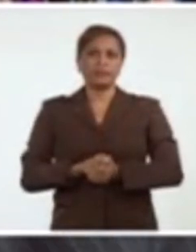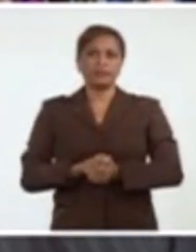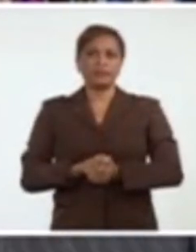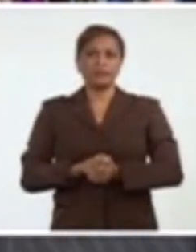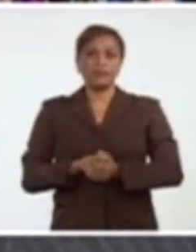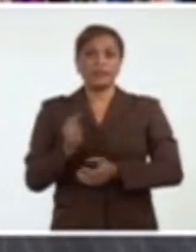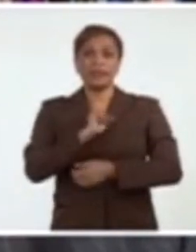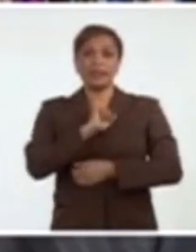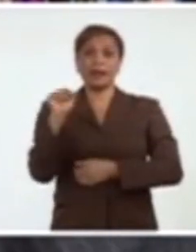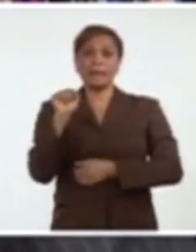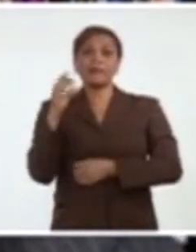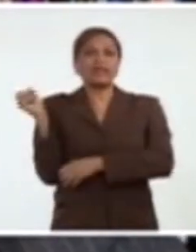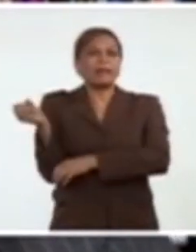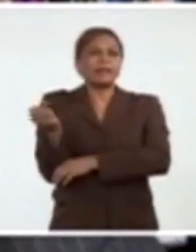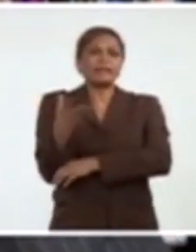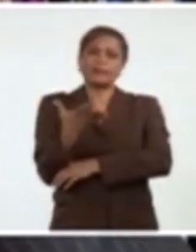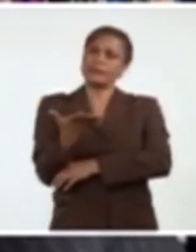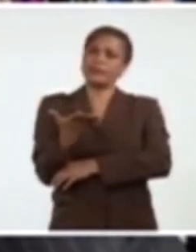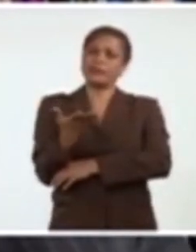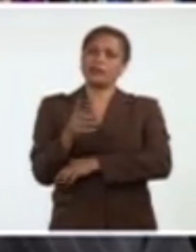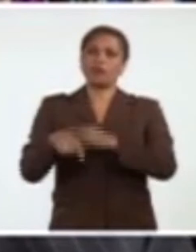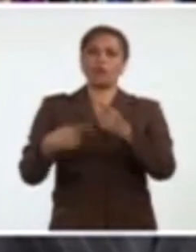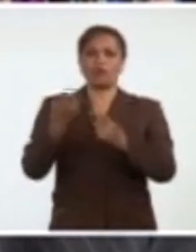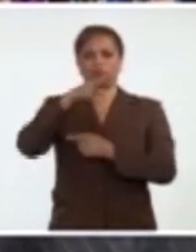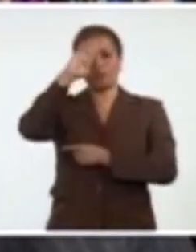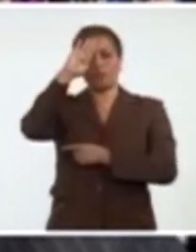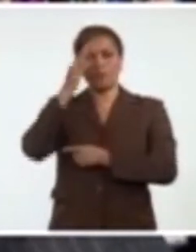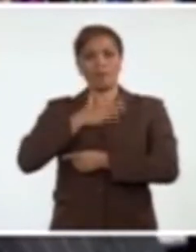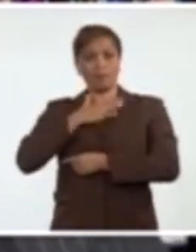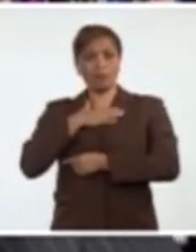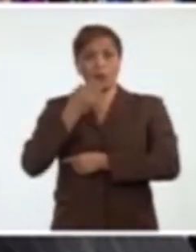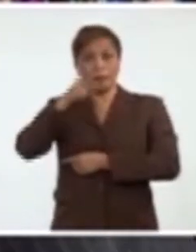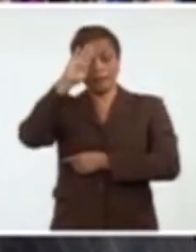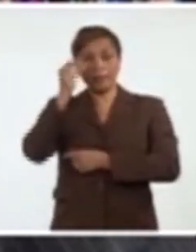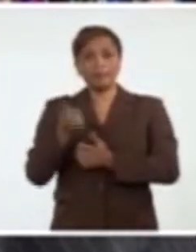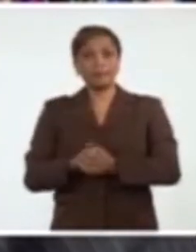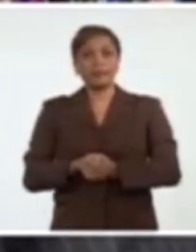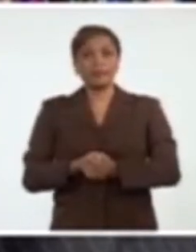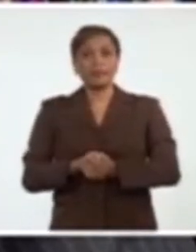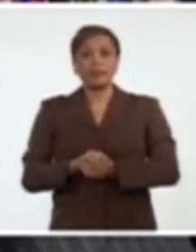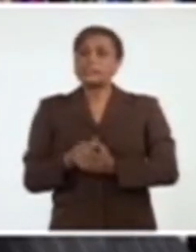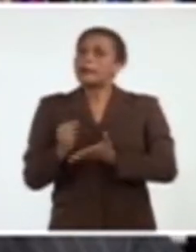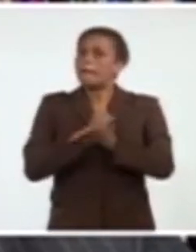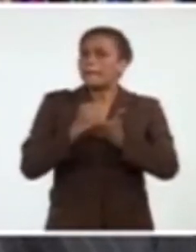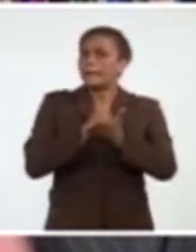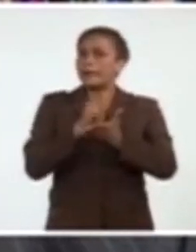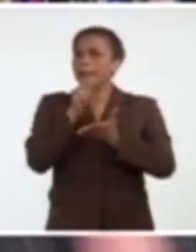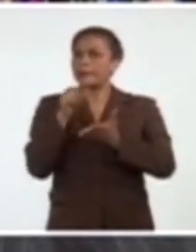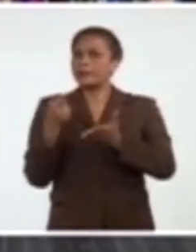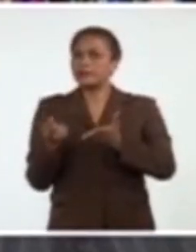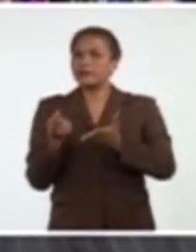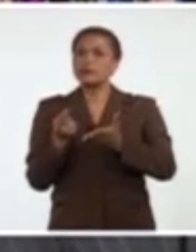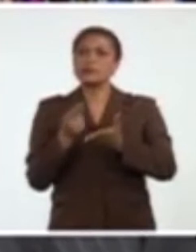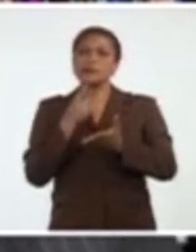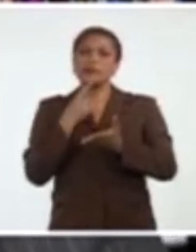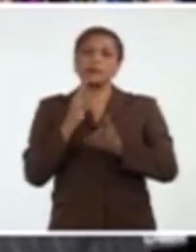la mentira contra su propio país. ¿La administración Biden está implicada? Bueno, pueden sacar sus propias